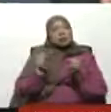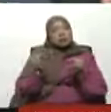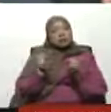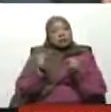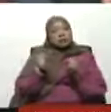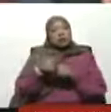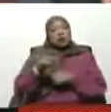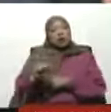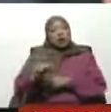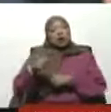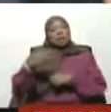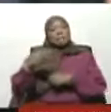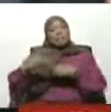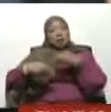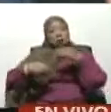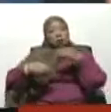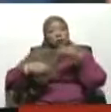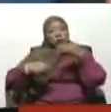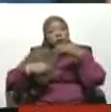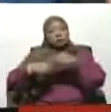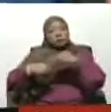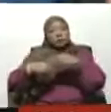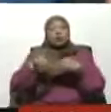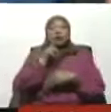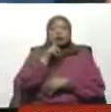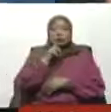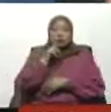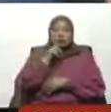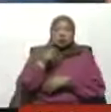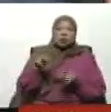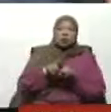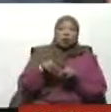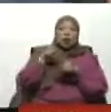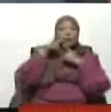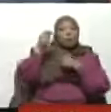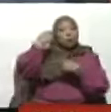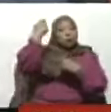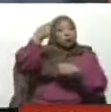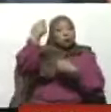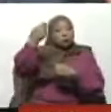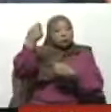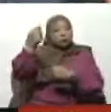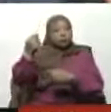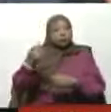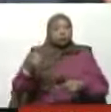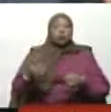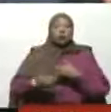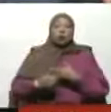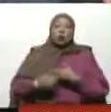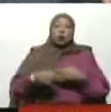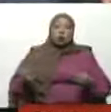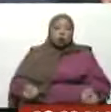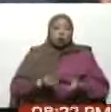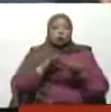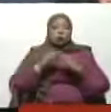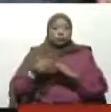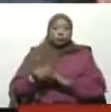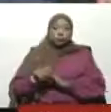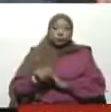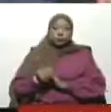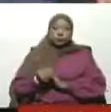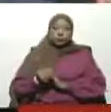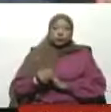hacia Barinas, allá en el Orza. Esos alcaldes tienen un saboteo grande a los consejos comunales. Y la gente está haciendo también unas críticas a lo